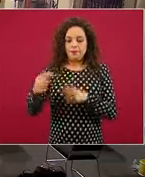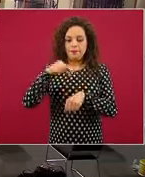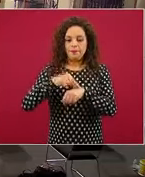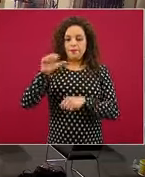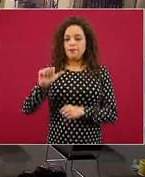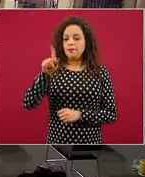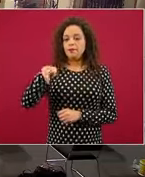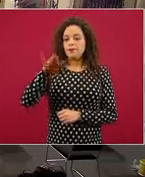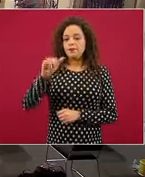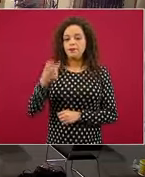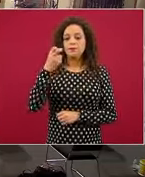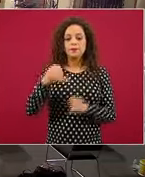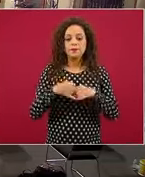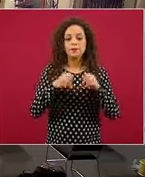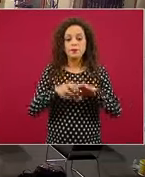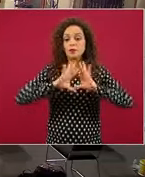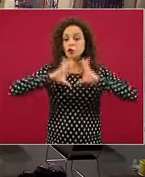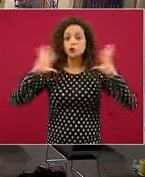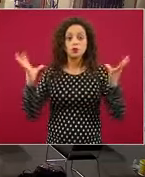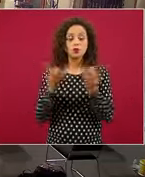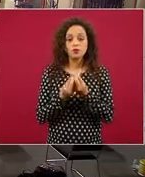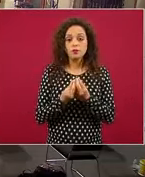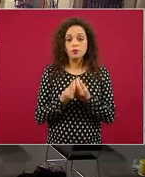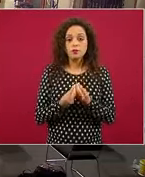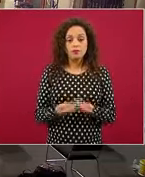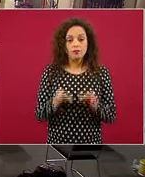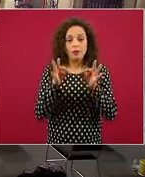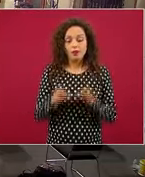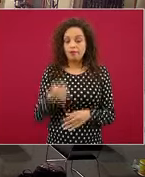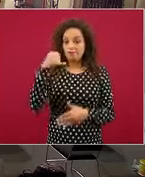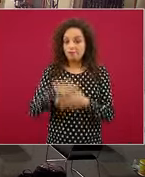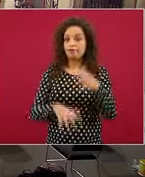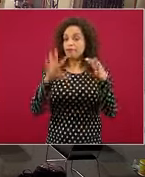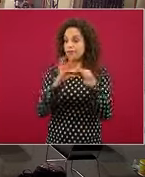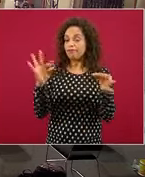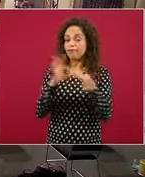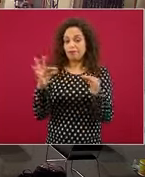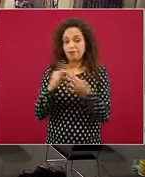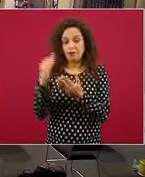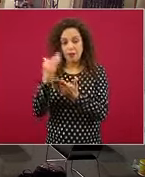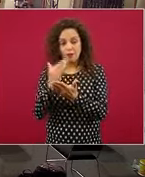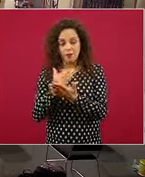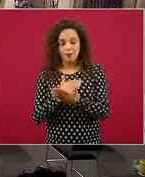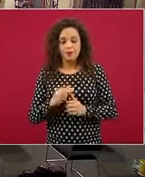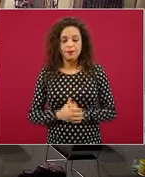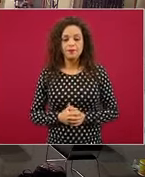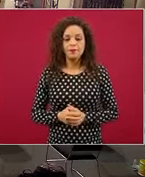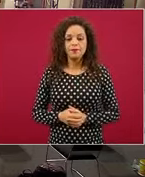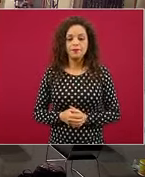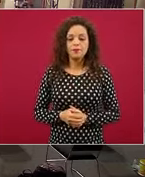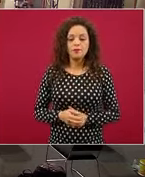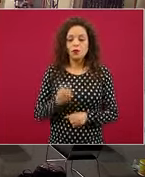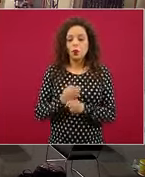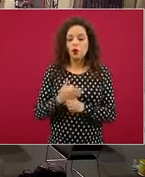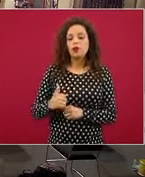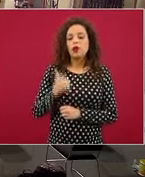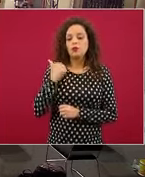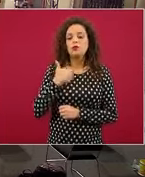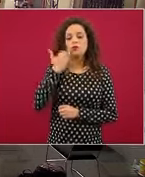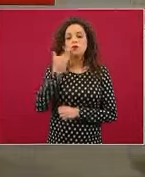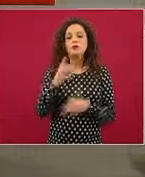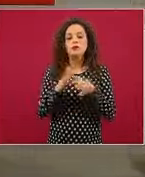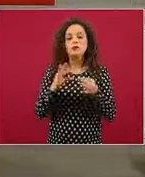informe completo y detallado. Antes de empezar con las preguntas, aprovecho para comentar aquí sobre